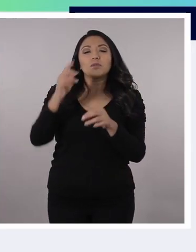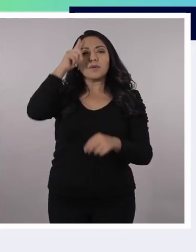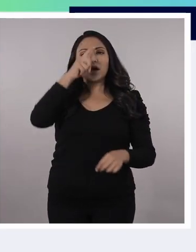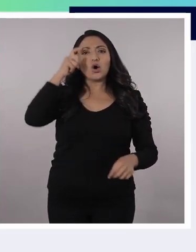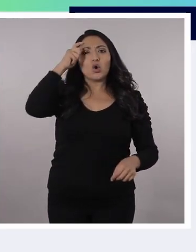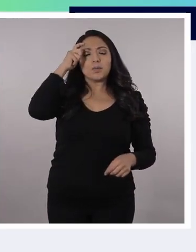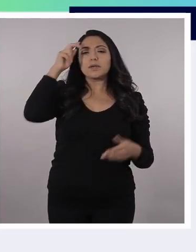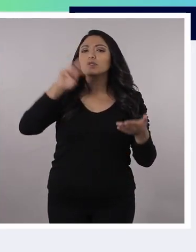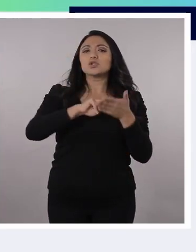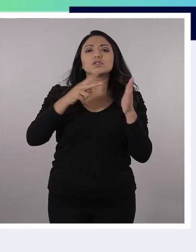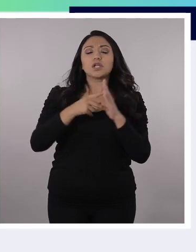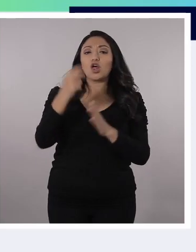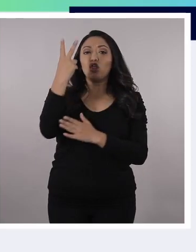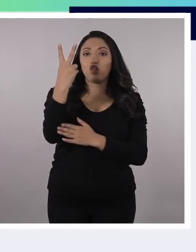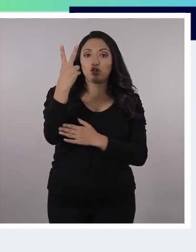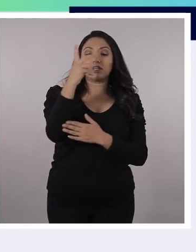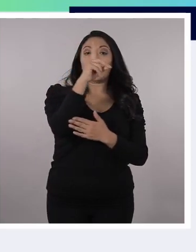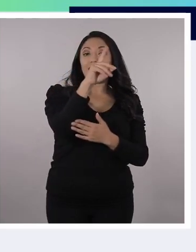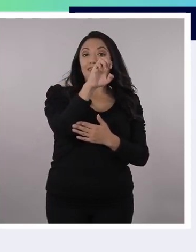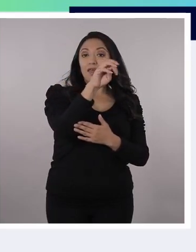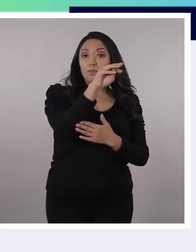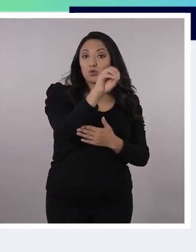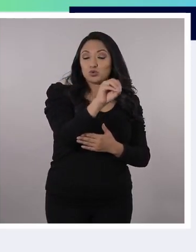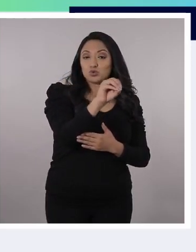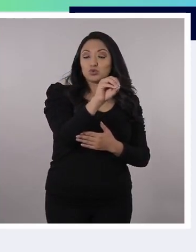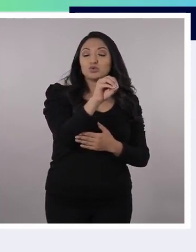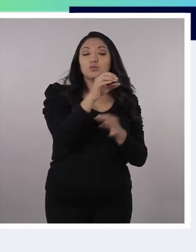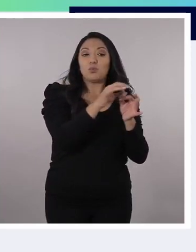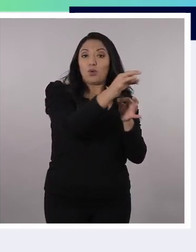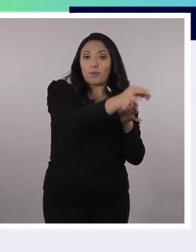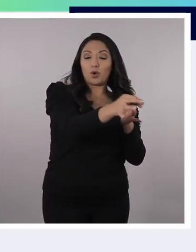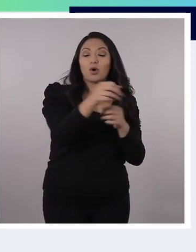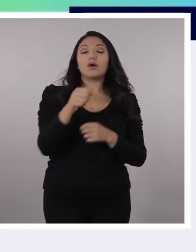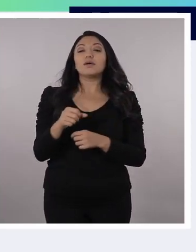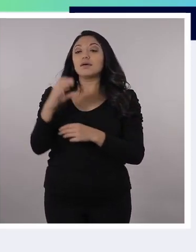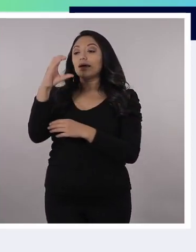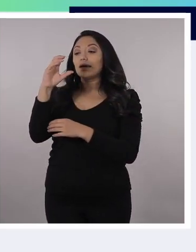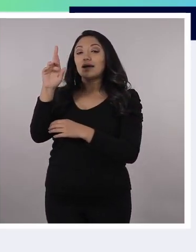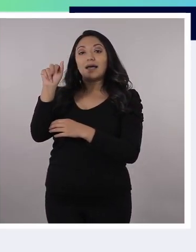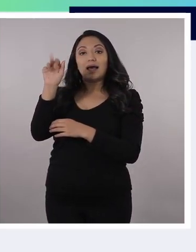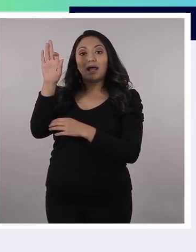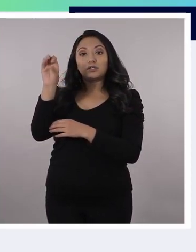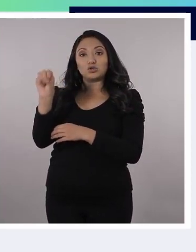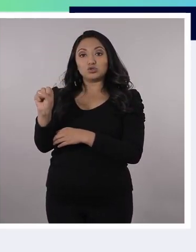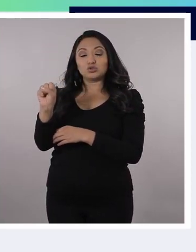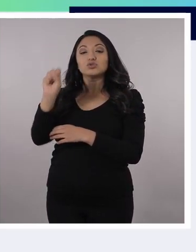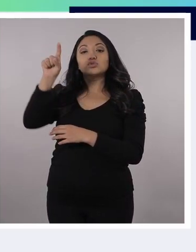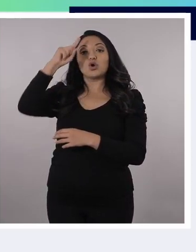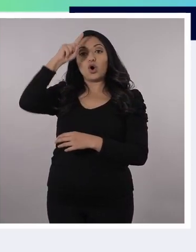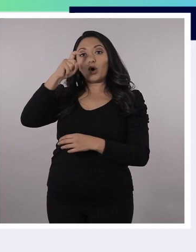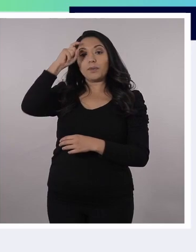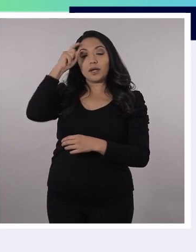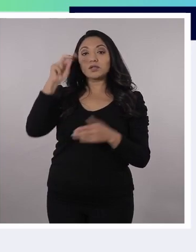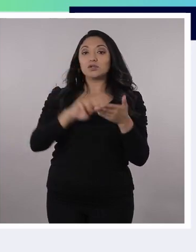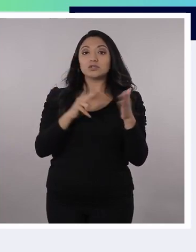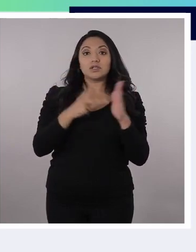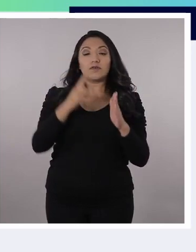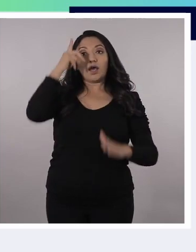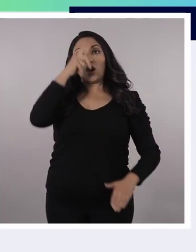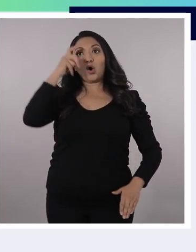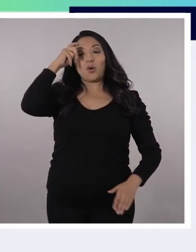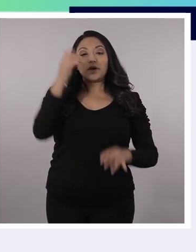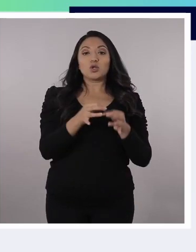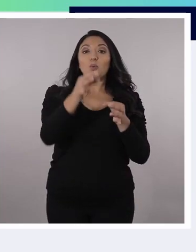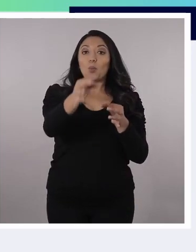forma de gobernar. Esta palabra viene de dos raíces griegas, demos, pueblo, y kratos, gobierno. Quiere